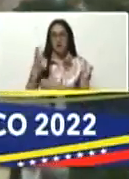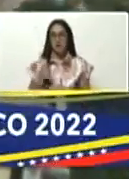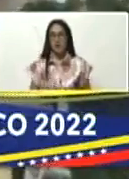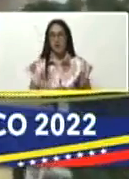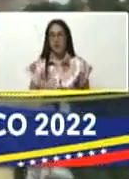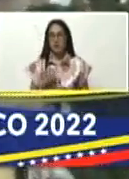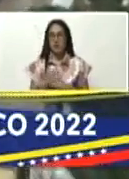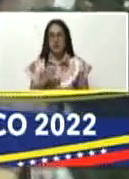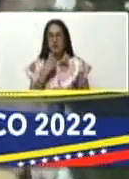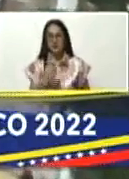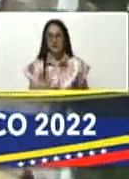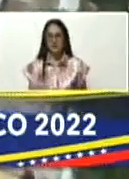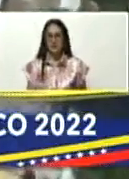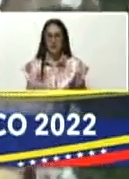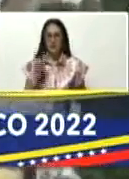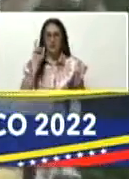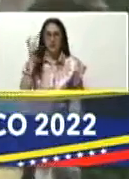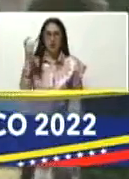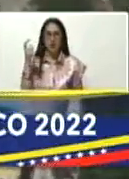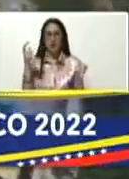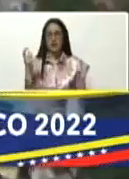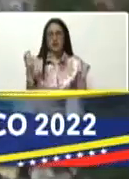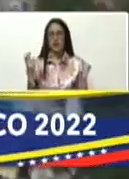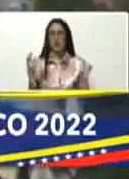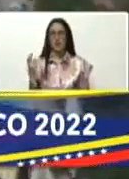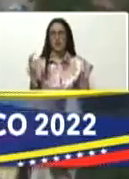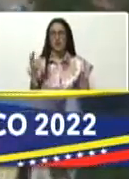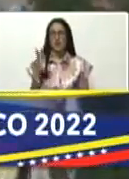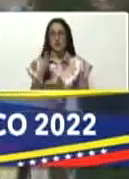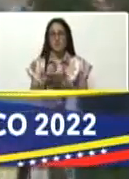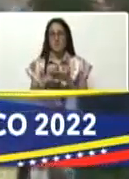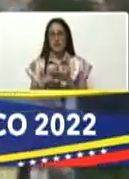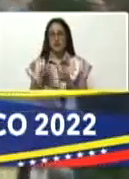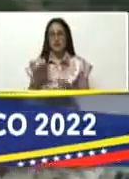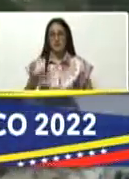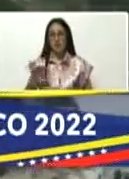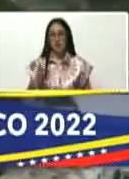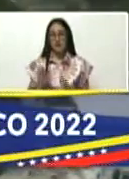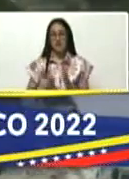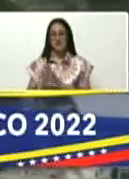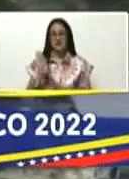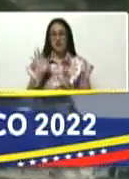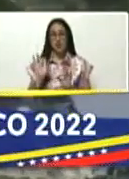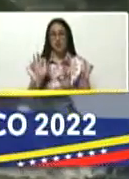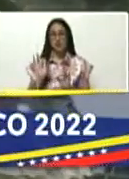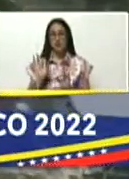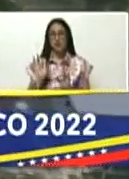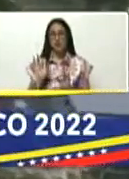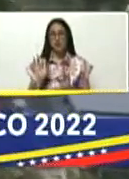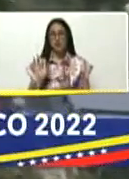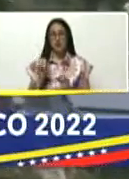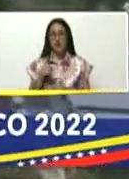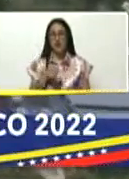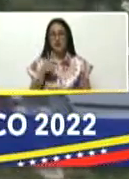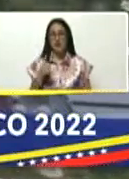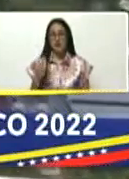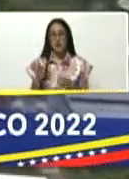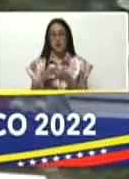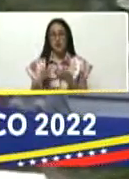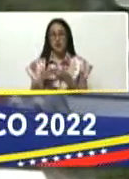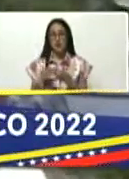decía, Guárico, que ha sido parte elemental en el desarrollo estratégico de cada uno de los